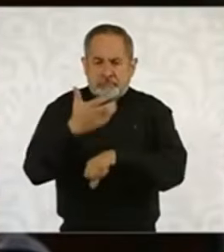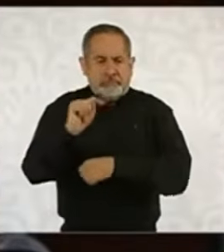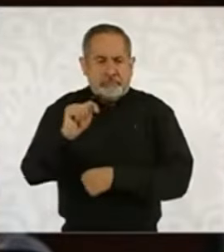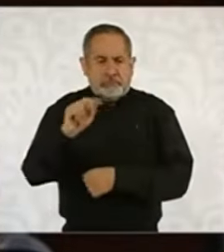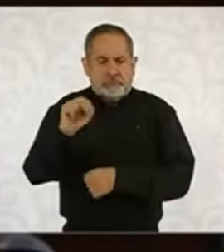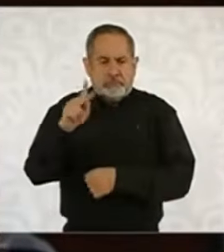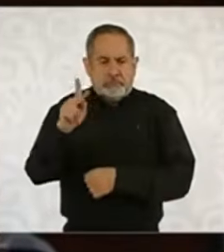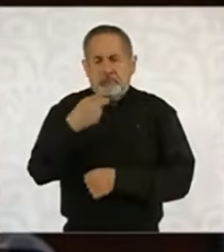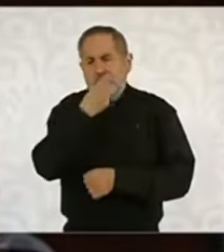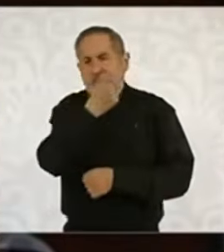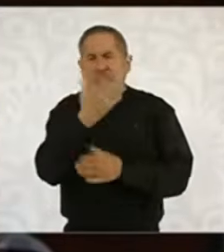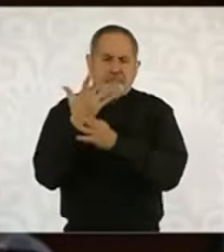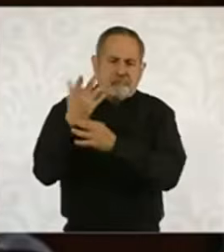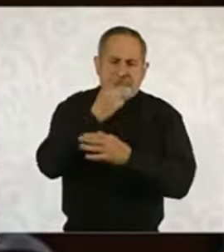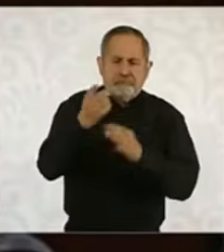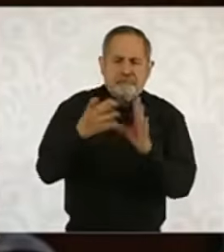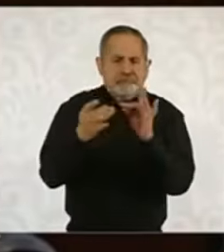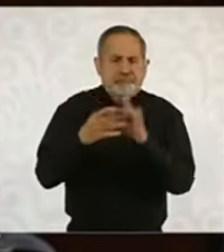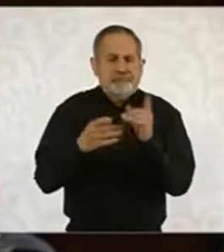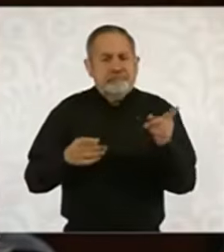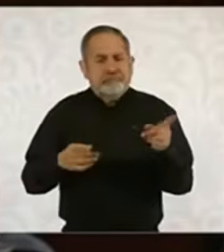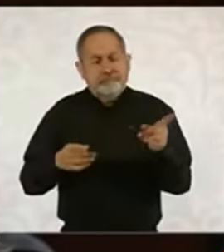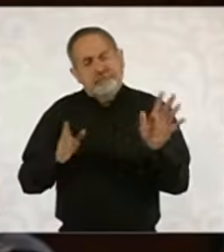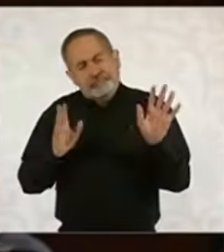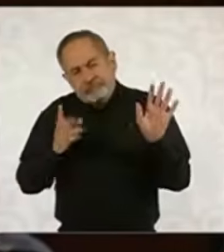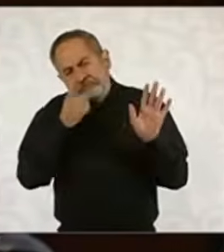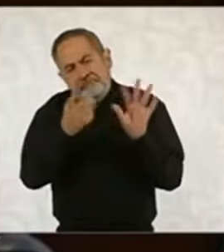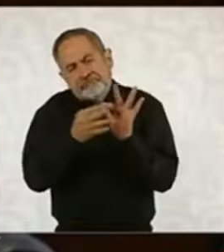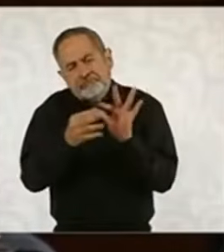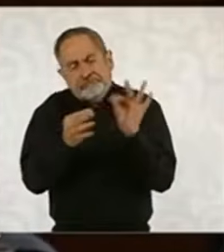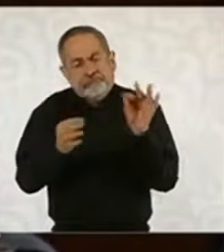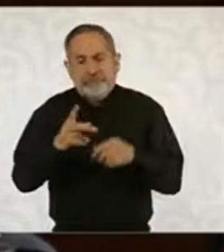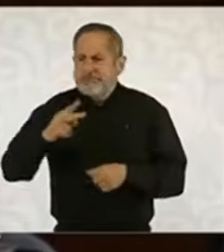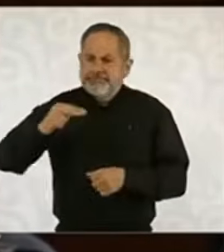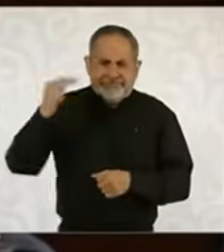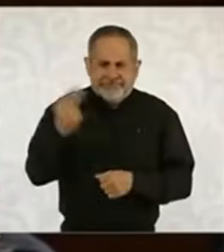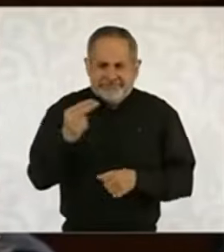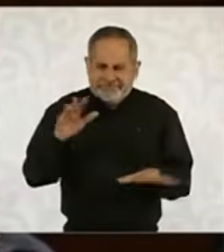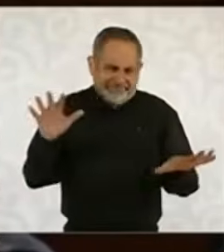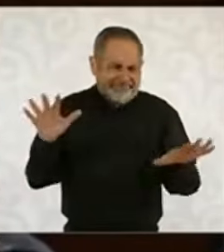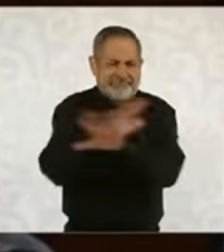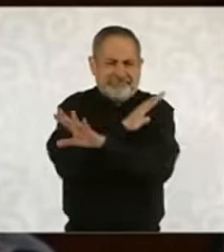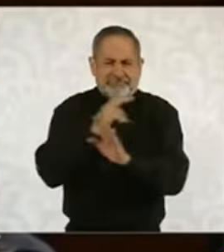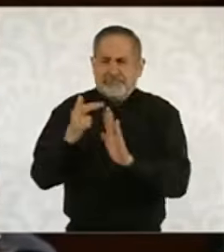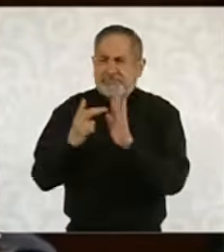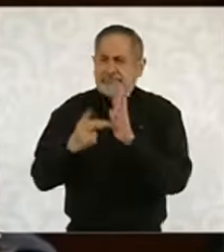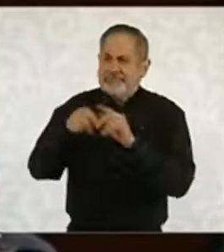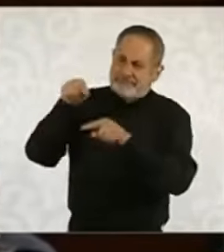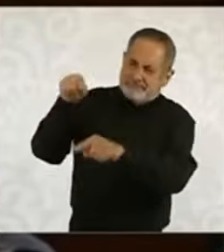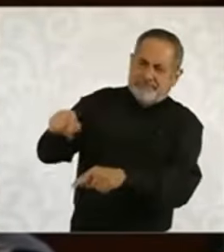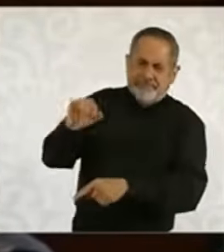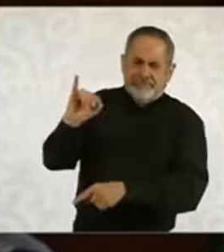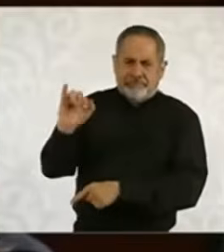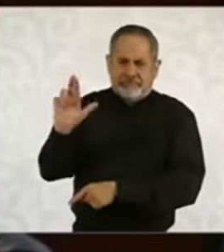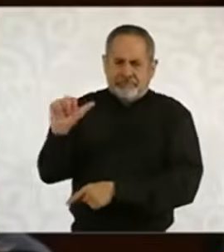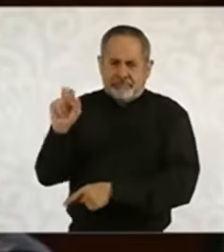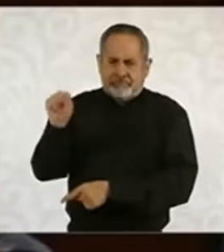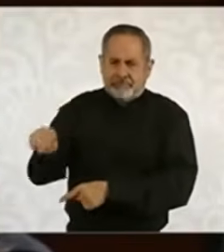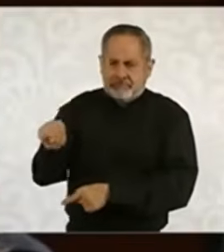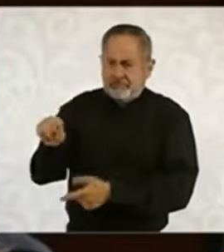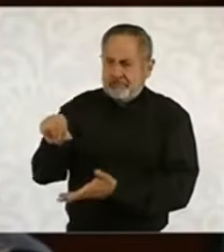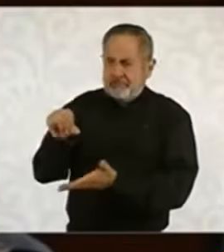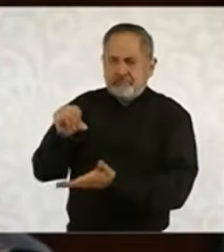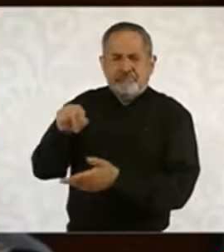Trump, hacía este comentario de que, o insinuación de que se necesitaría un cambio de régimen en Irán. Entonces, a ver su comentario respecto a